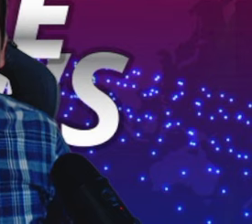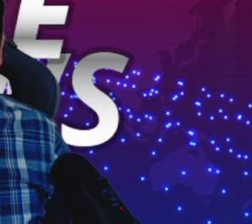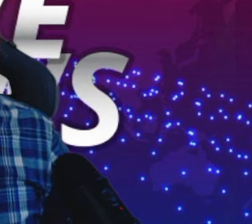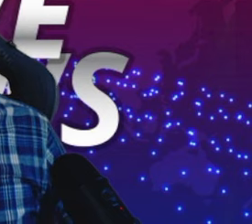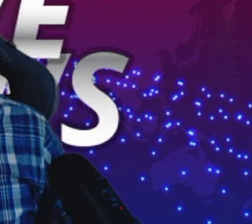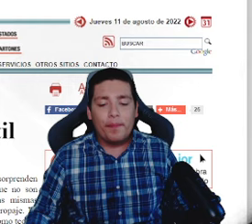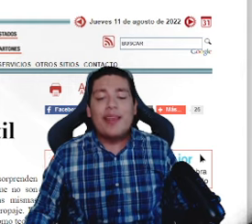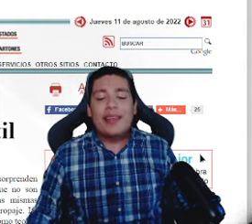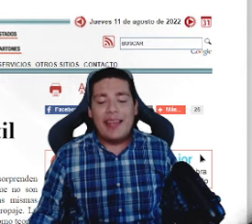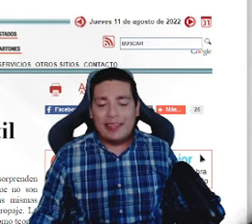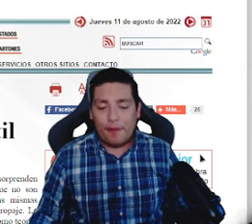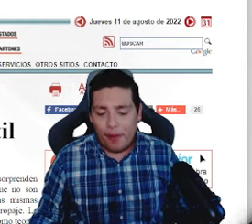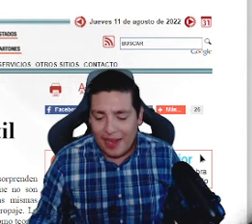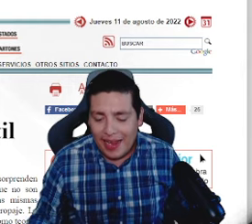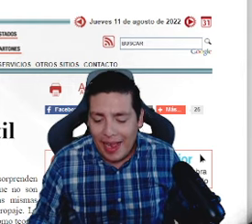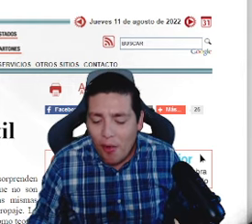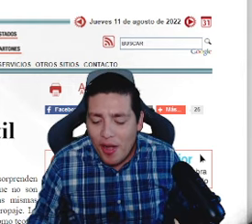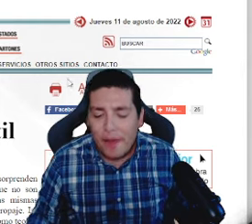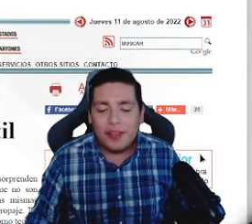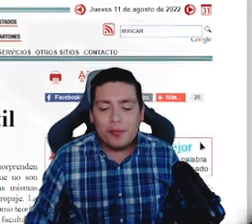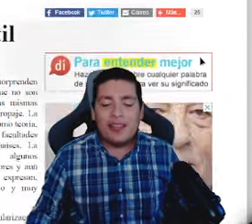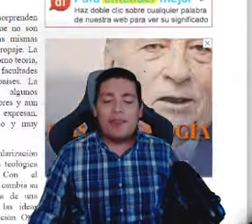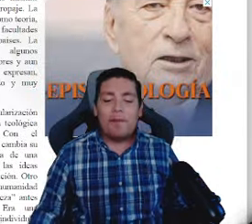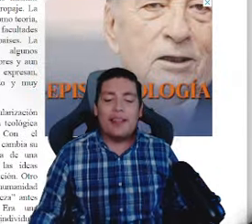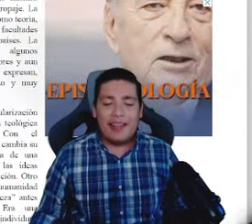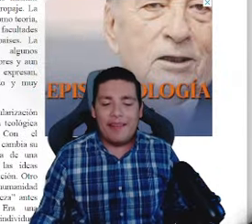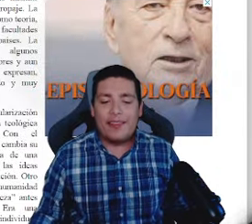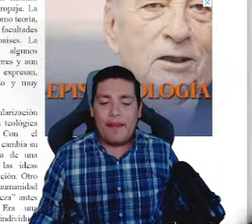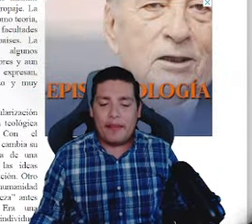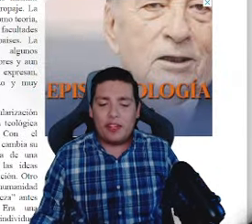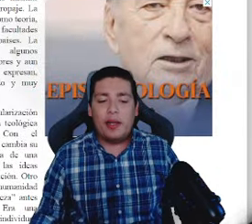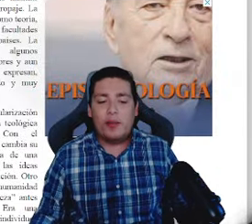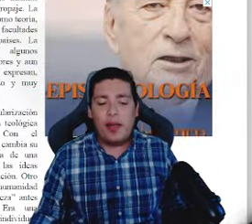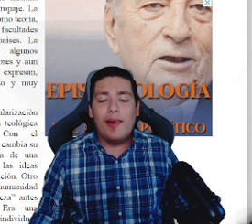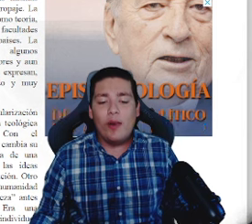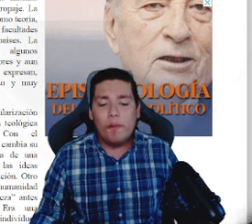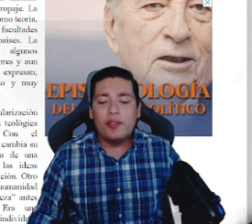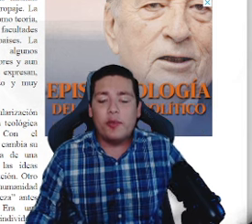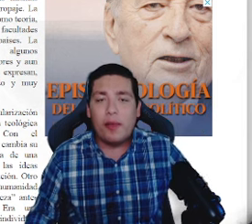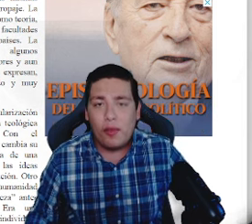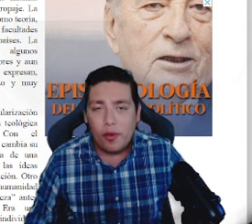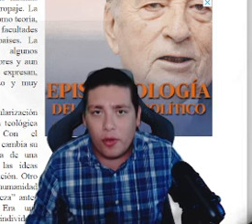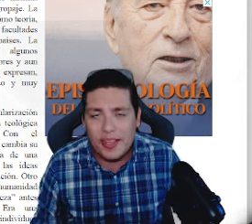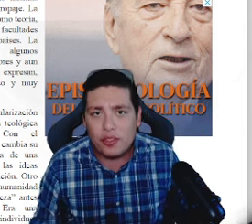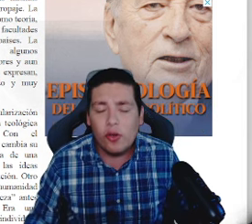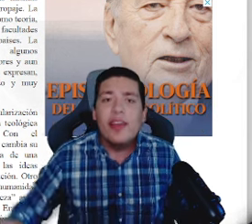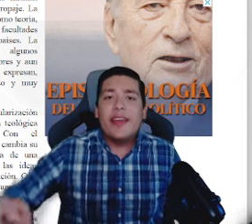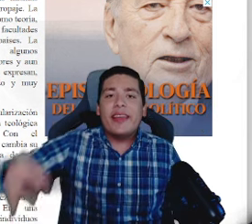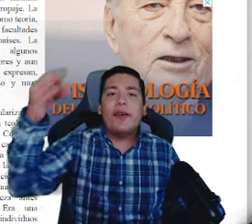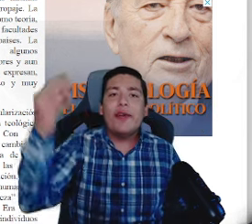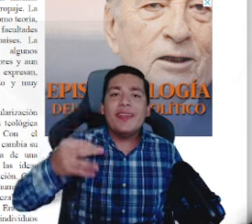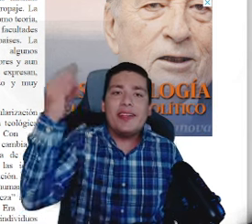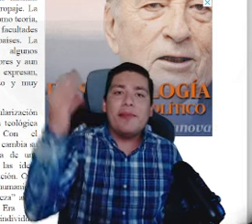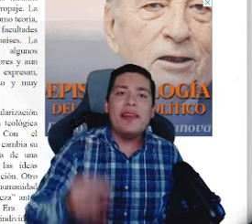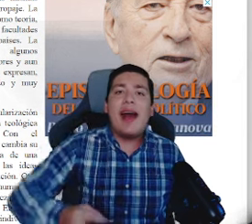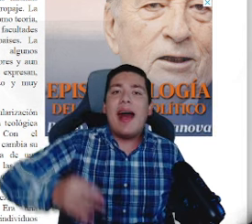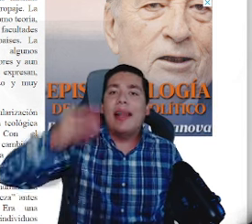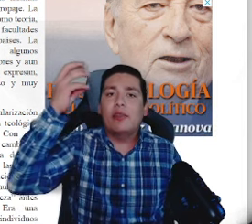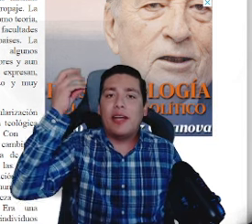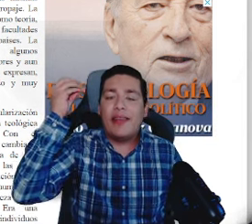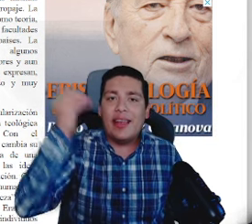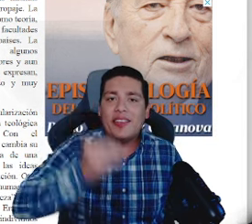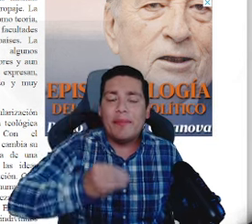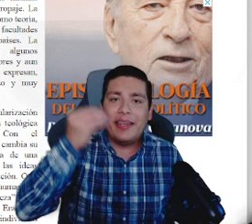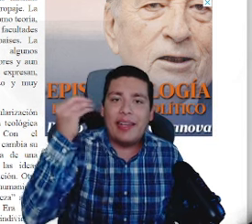a la información. Y es que, familia, una vez más el presidente Andrés Manuel López Obrador lo hizo y dejó exhibida a